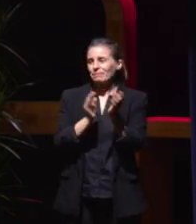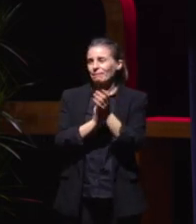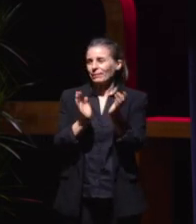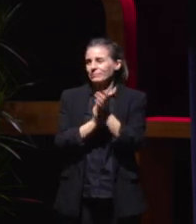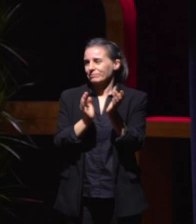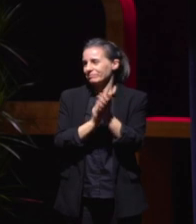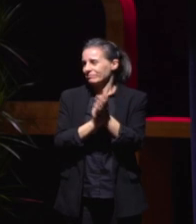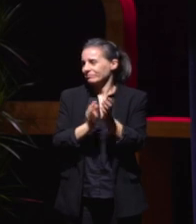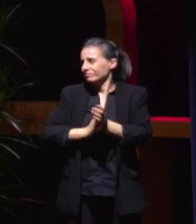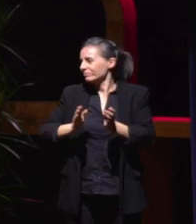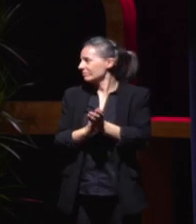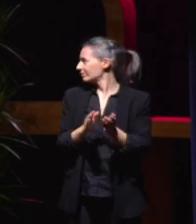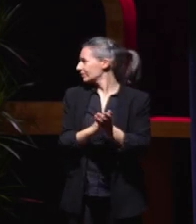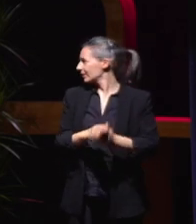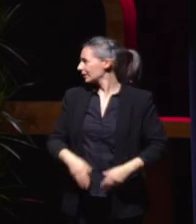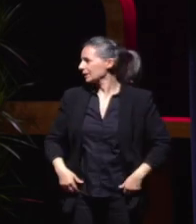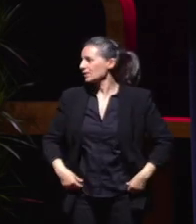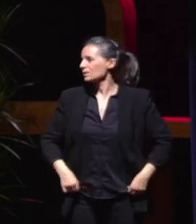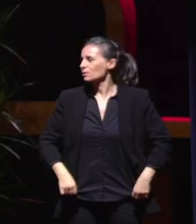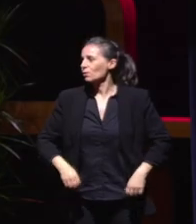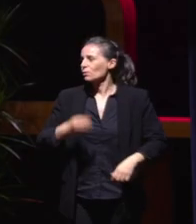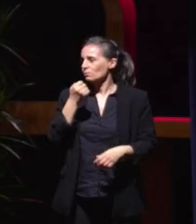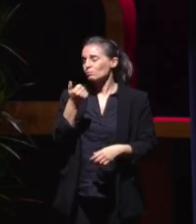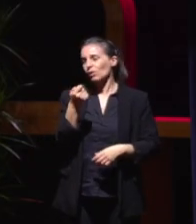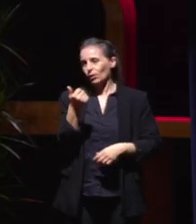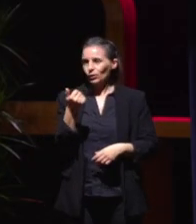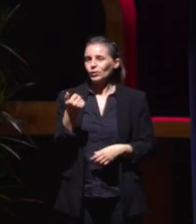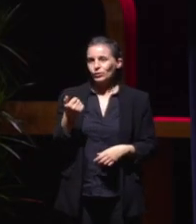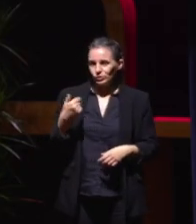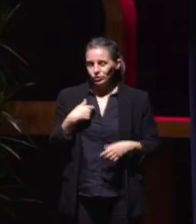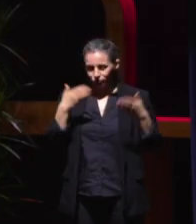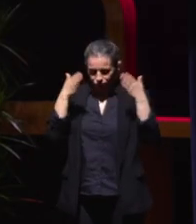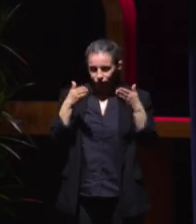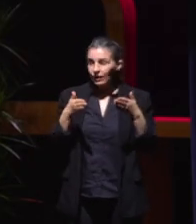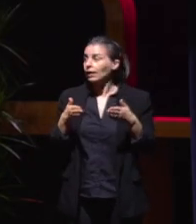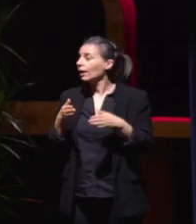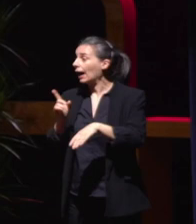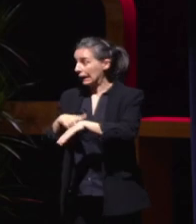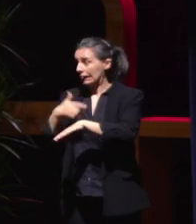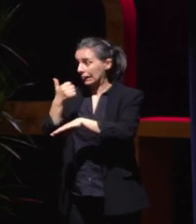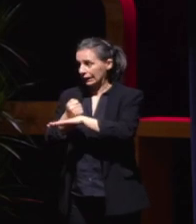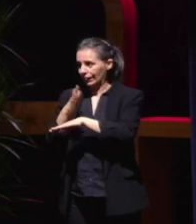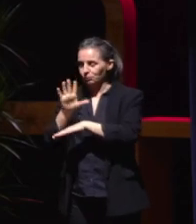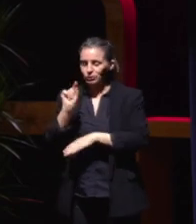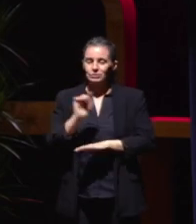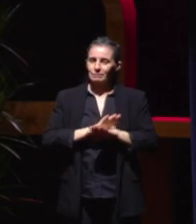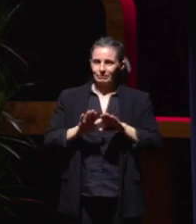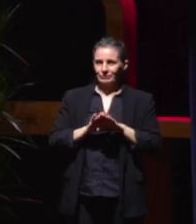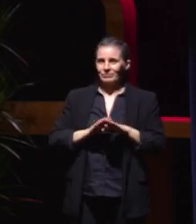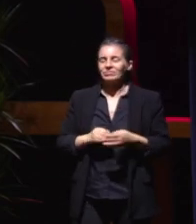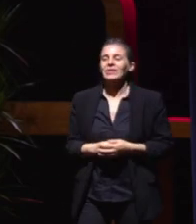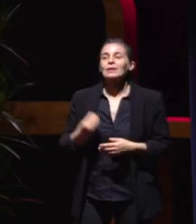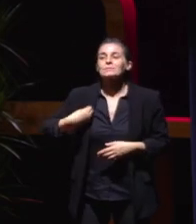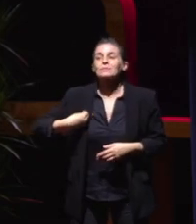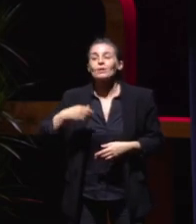porque porque es un poco para mantenerme un Track digo varía no te vayas Ah cinco minutos ya acabo esto